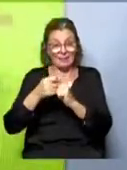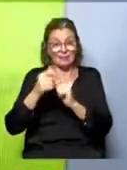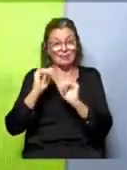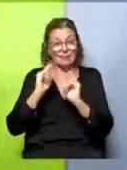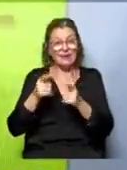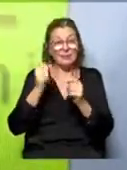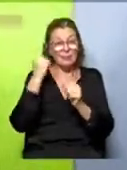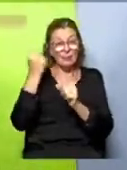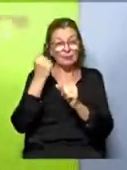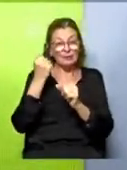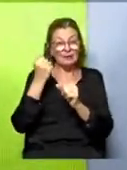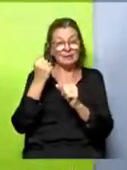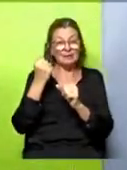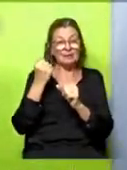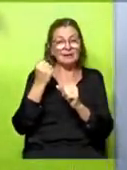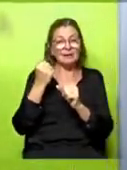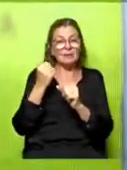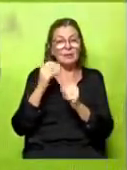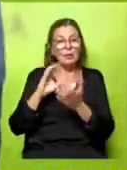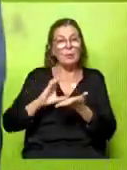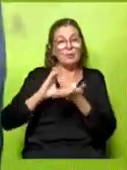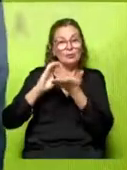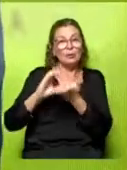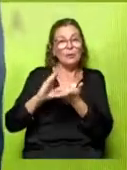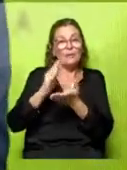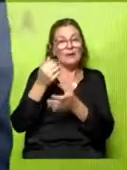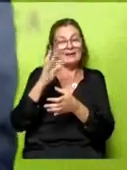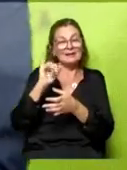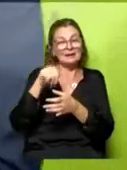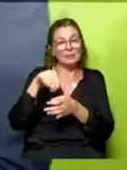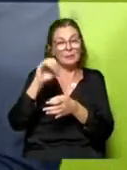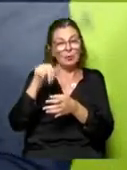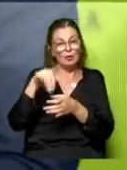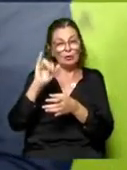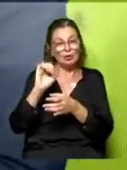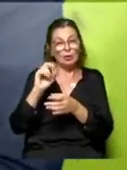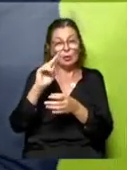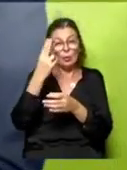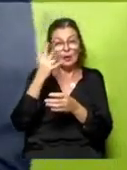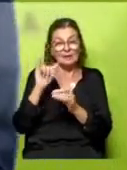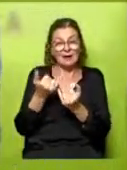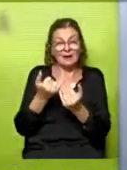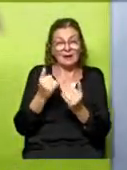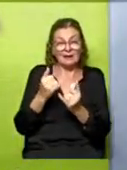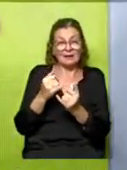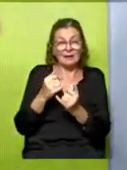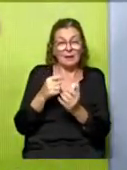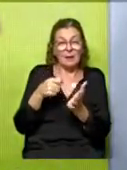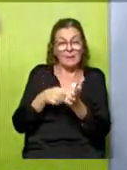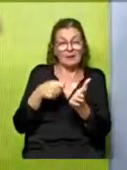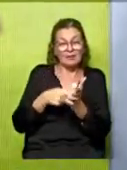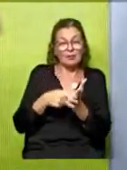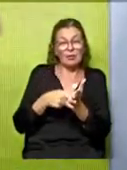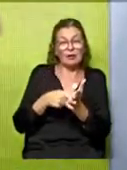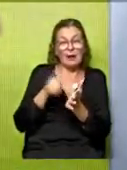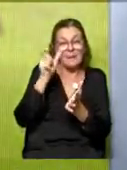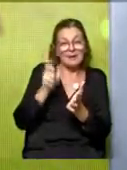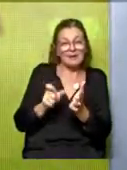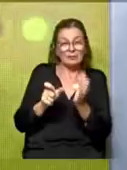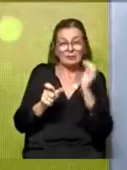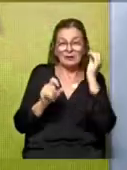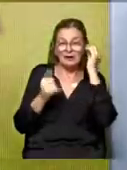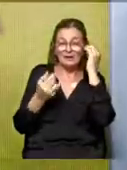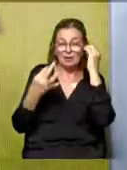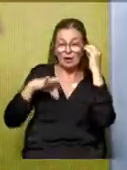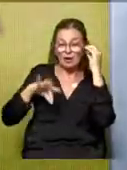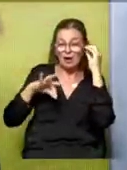dimensión del patrimonio. La imposición del patrimonio en Uruguay es casi inexistente. El impuesto al patrimonio de las personas físicas prácticamente no recauda